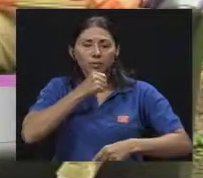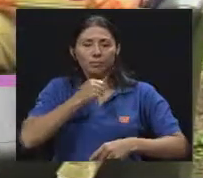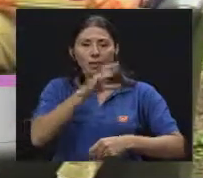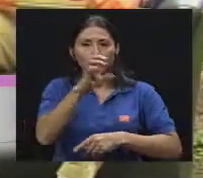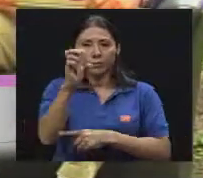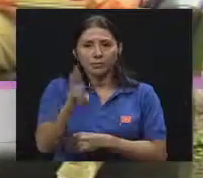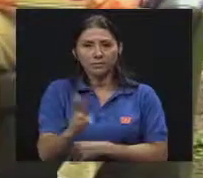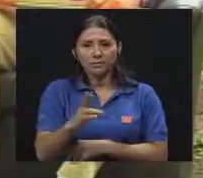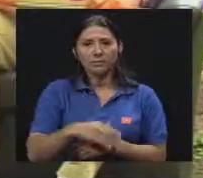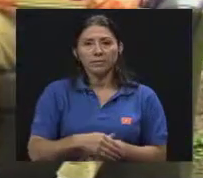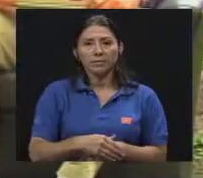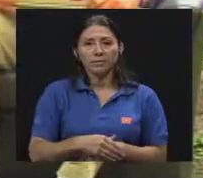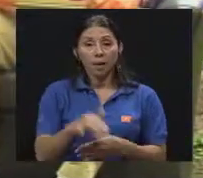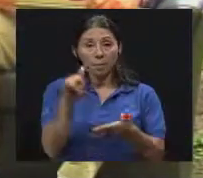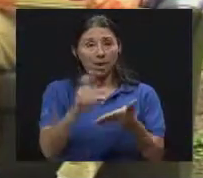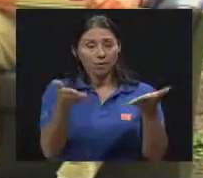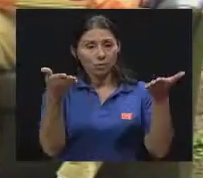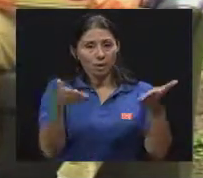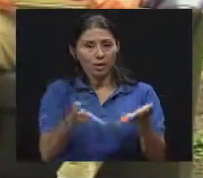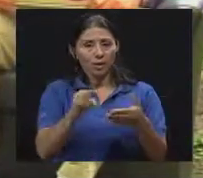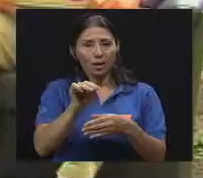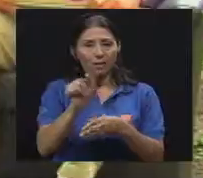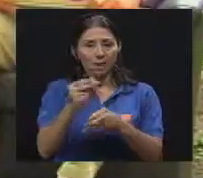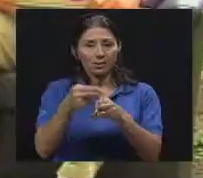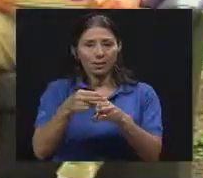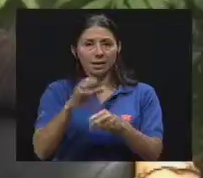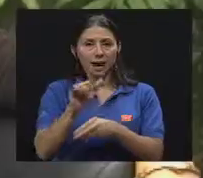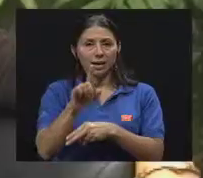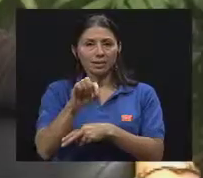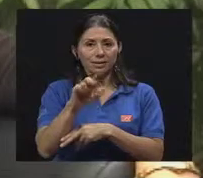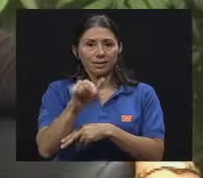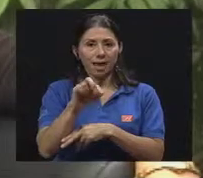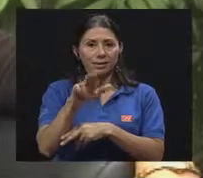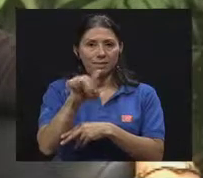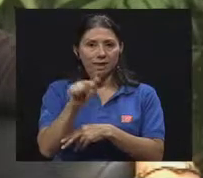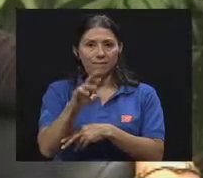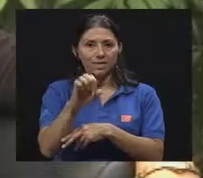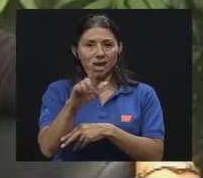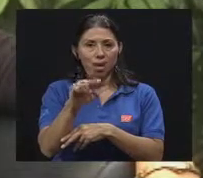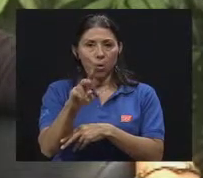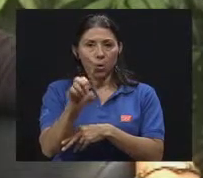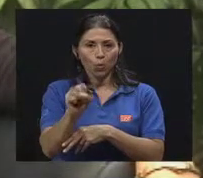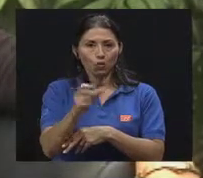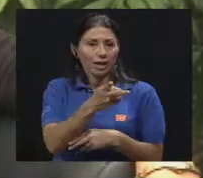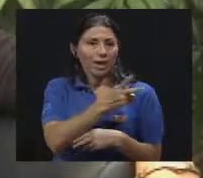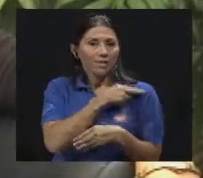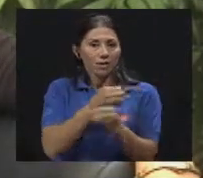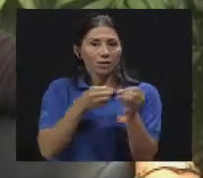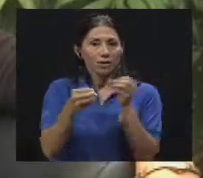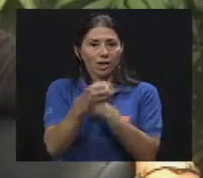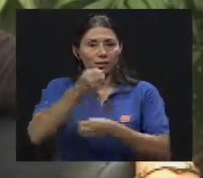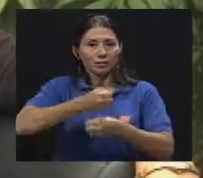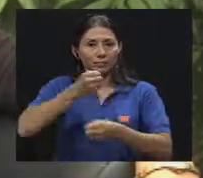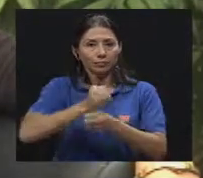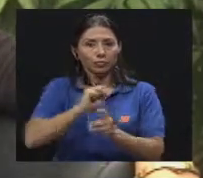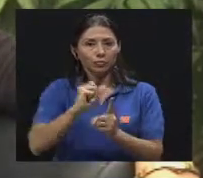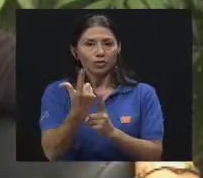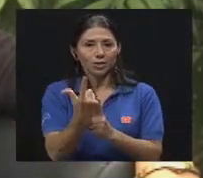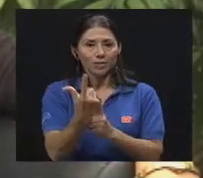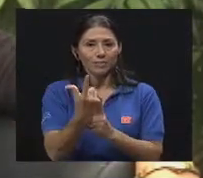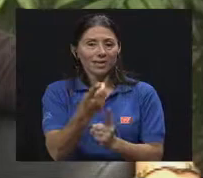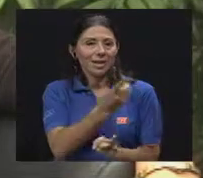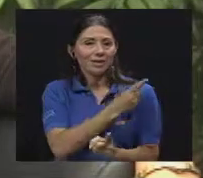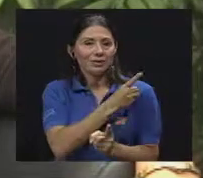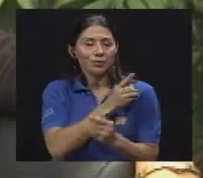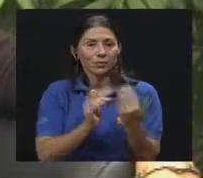adulta mayor de nuestro país. Y para ello nos acompaña la máster Alexandra Villalobos. Ella es jefe de la Unidad de Gestión Social de la